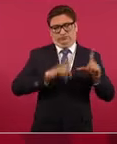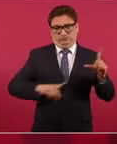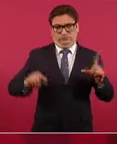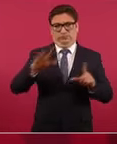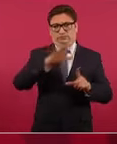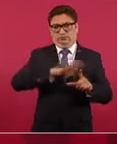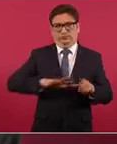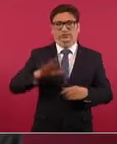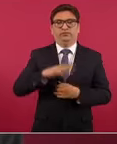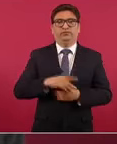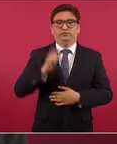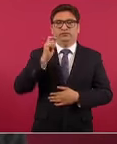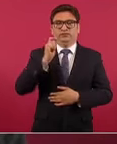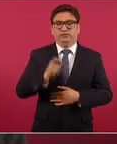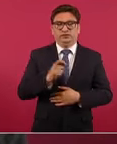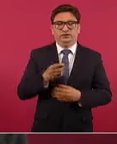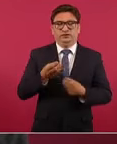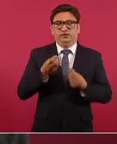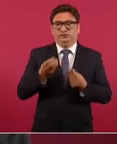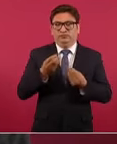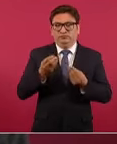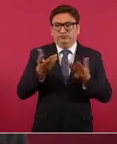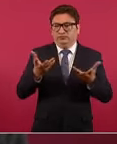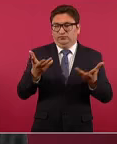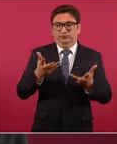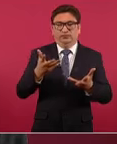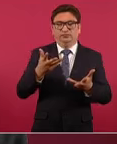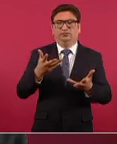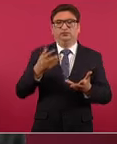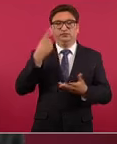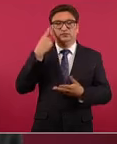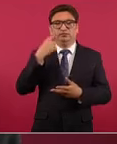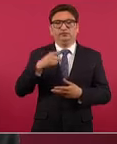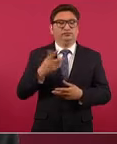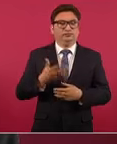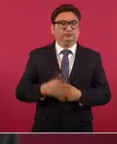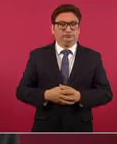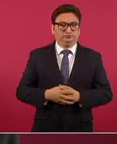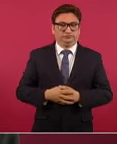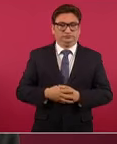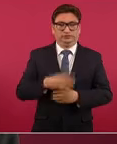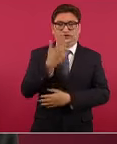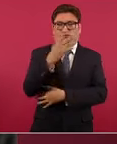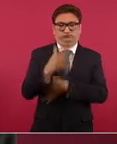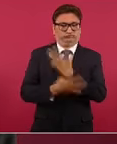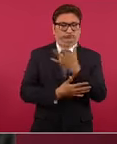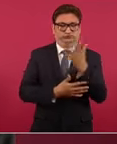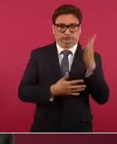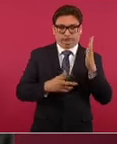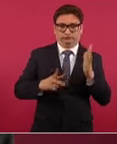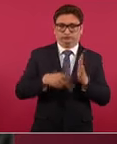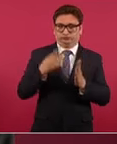es el que más invierte en el mundo en reforestación